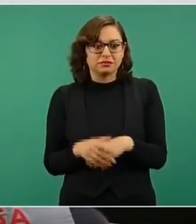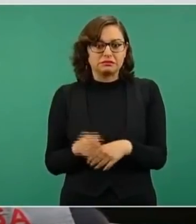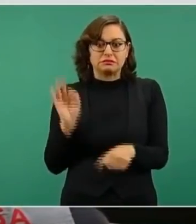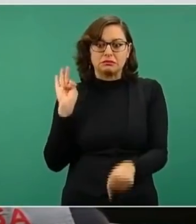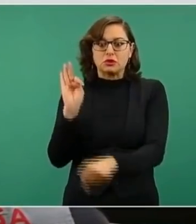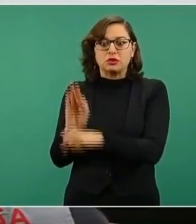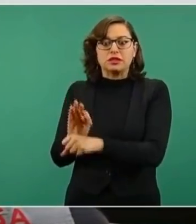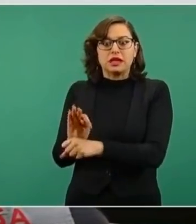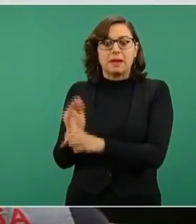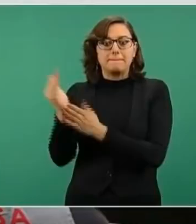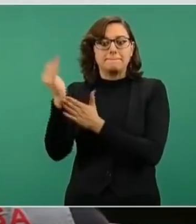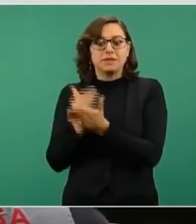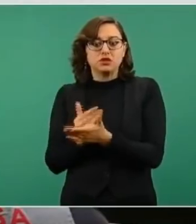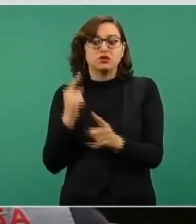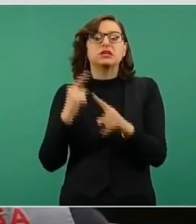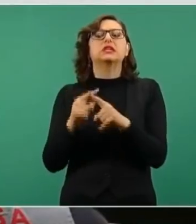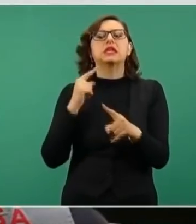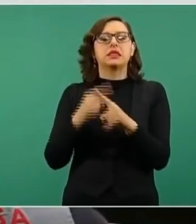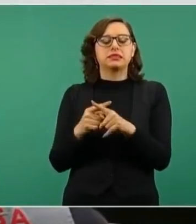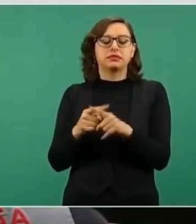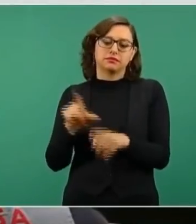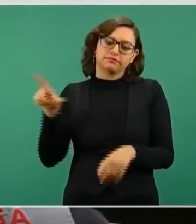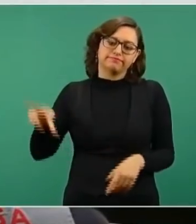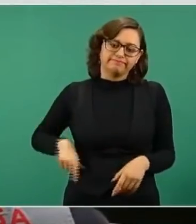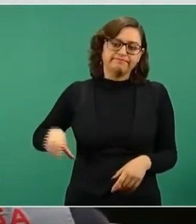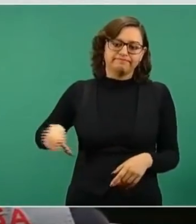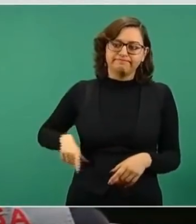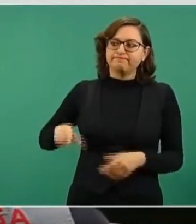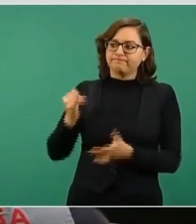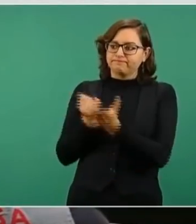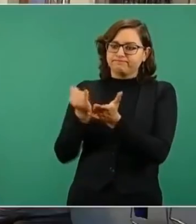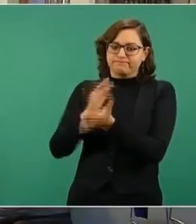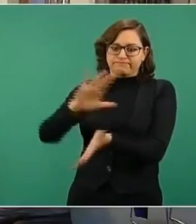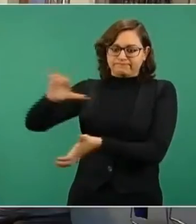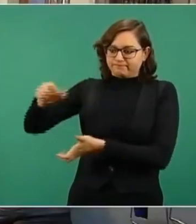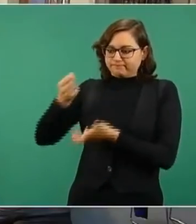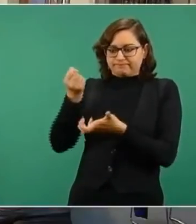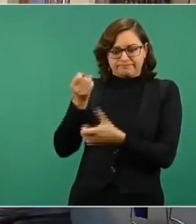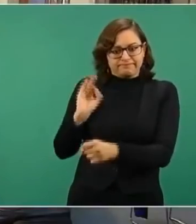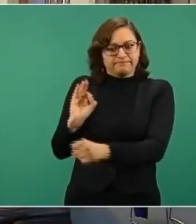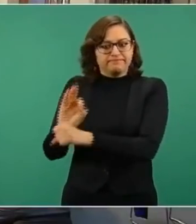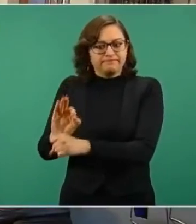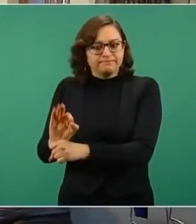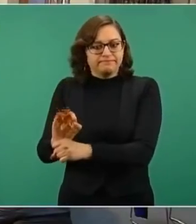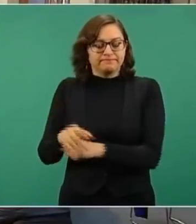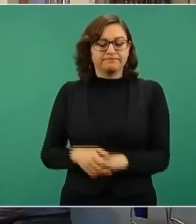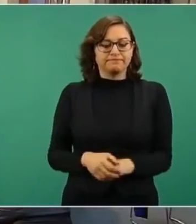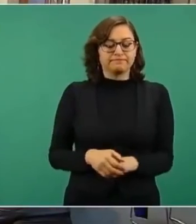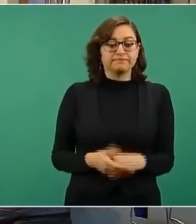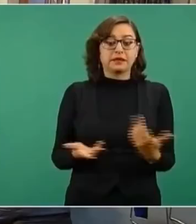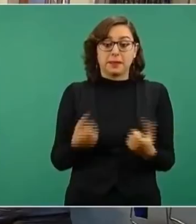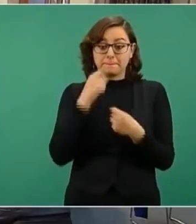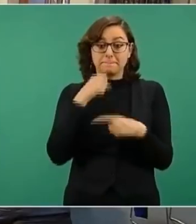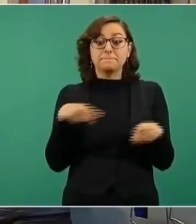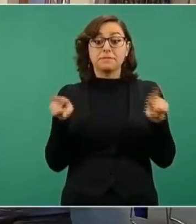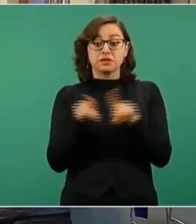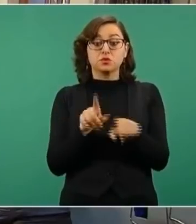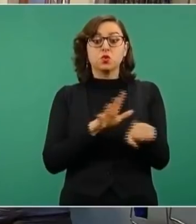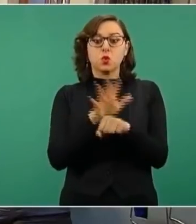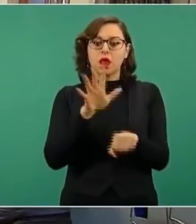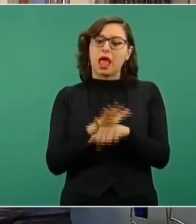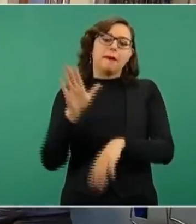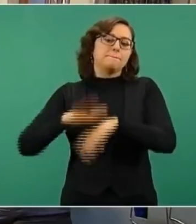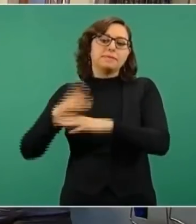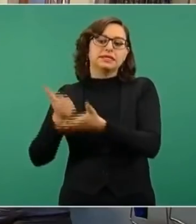subsidios? Pues de la hacienda pública, de los impuestos. La otra salida que hicieron los neoliberales es aumentar las